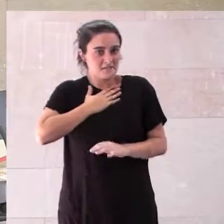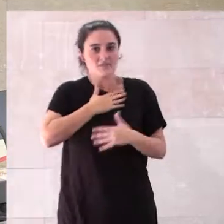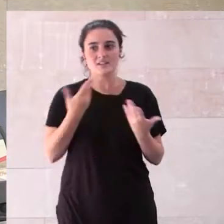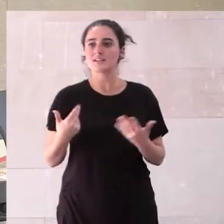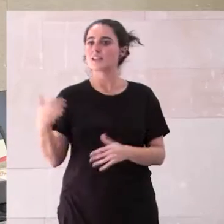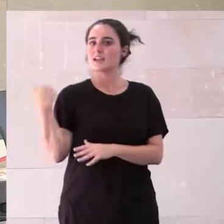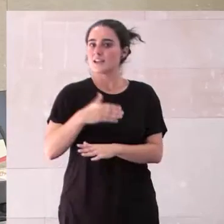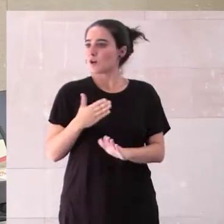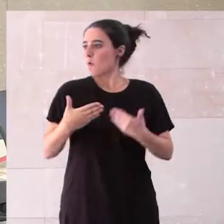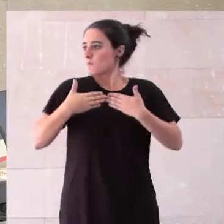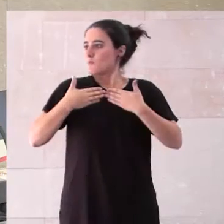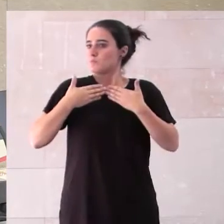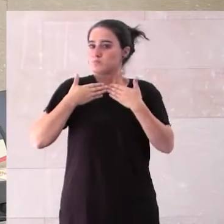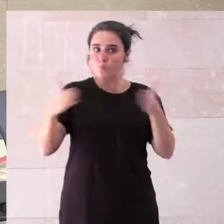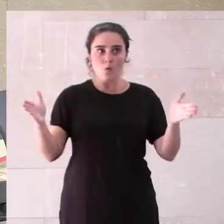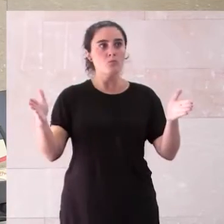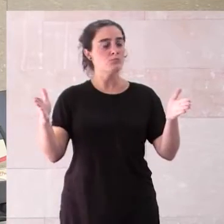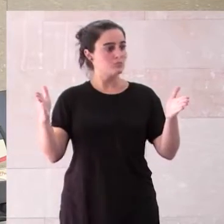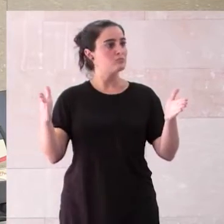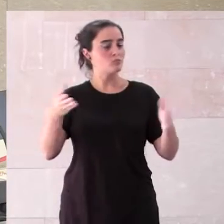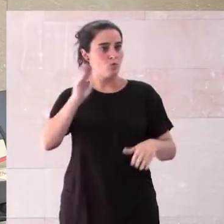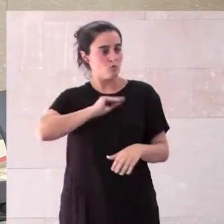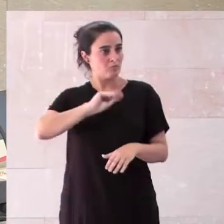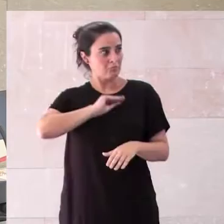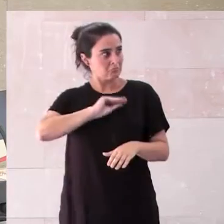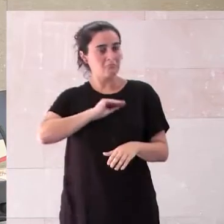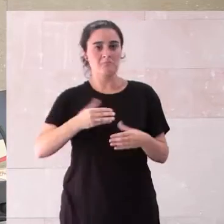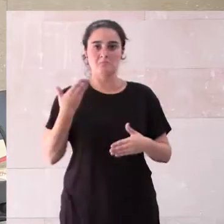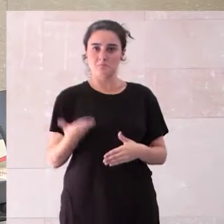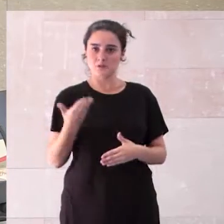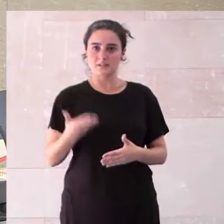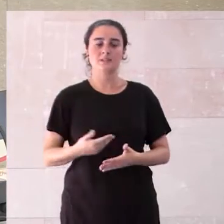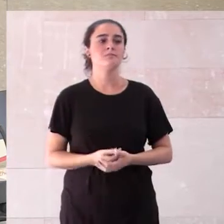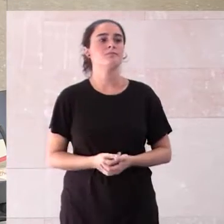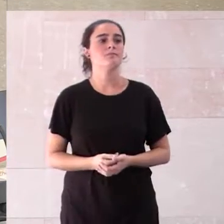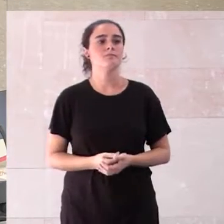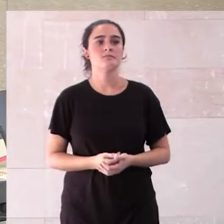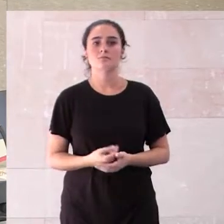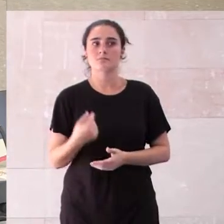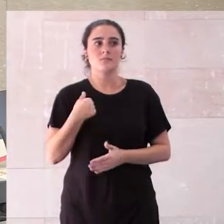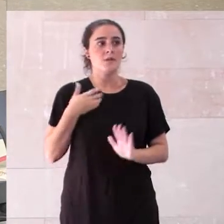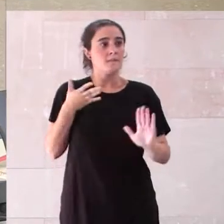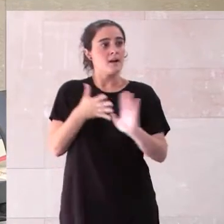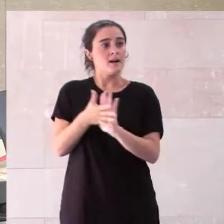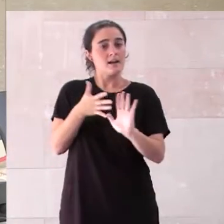el pistoletazo de salida también tenga este carácter. Voy a simplemente explicar